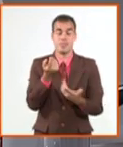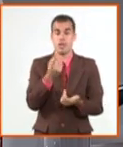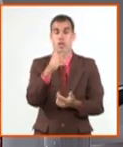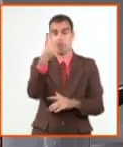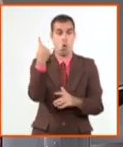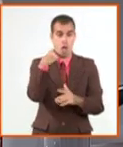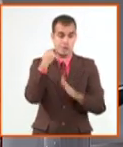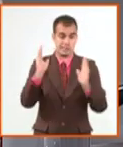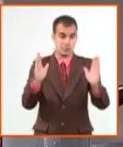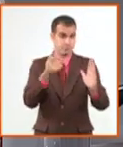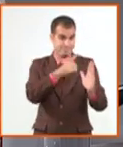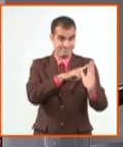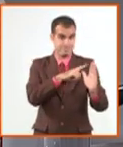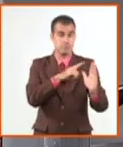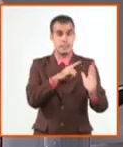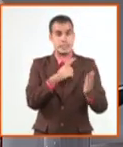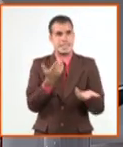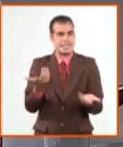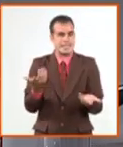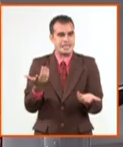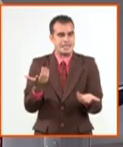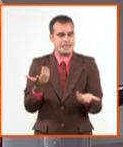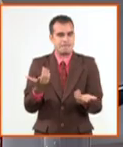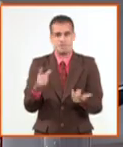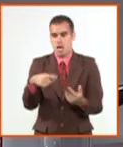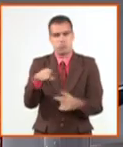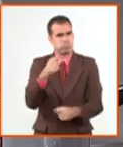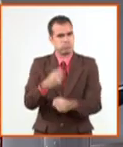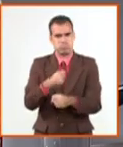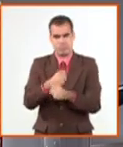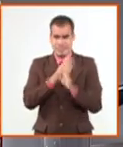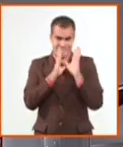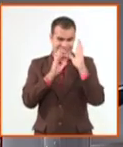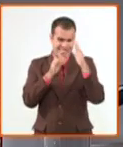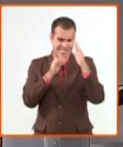la razón de su vida ustedes saben que nosotros